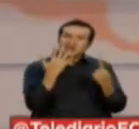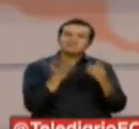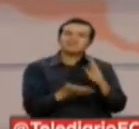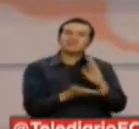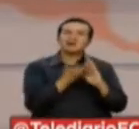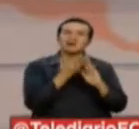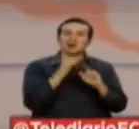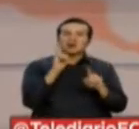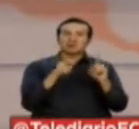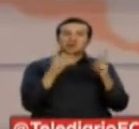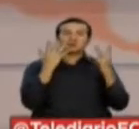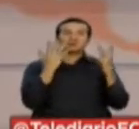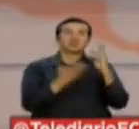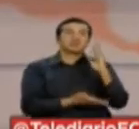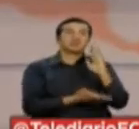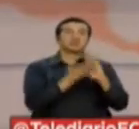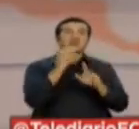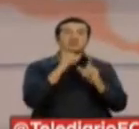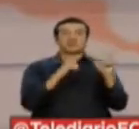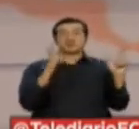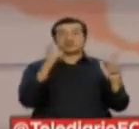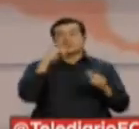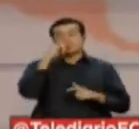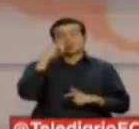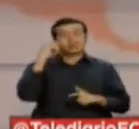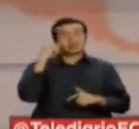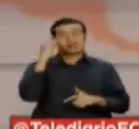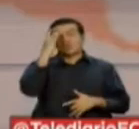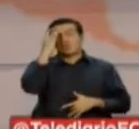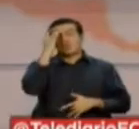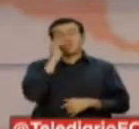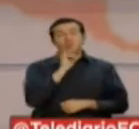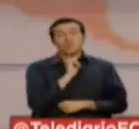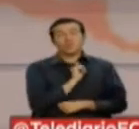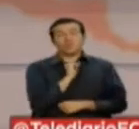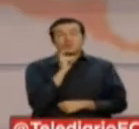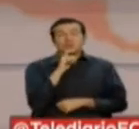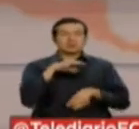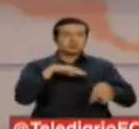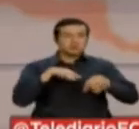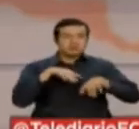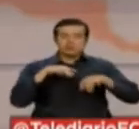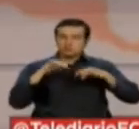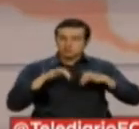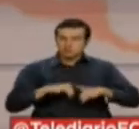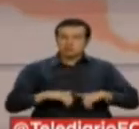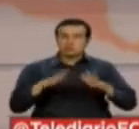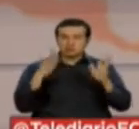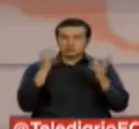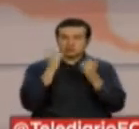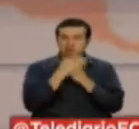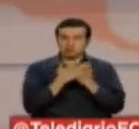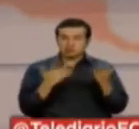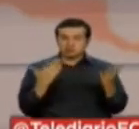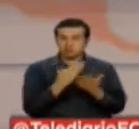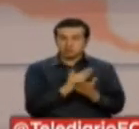llegar hasta 7 de cada 10. Entonces, nosotros tenemos que hacer una búsqueda activa. Y de hecho, por eso le decía que el